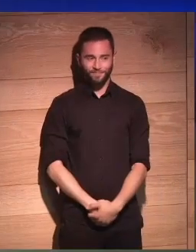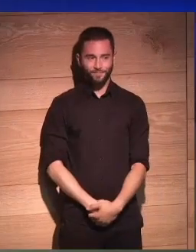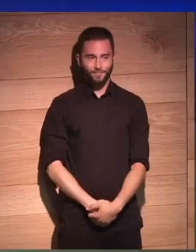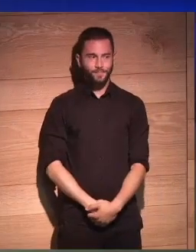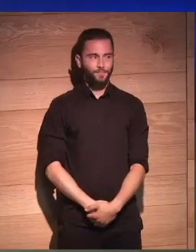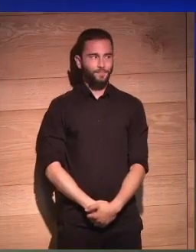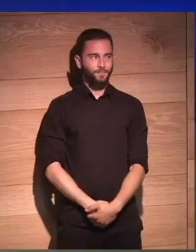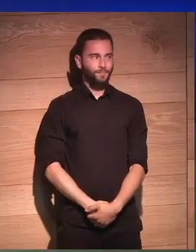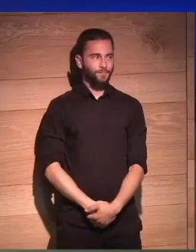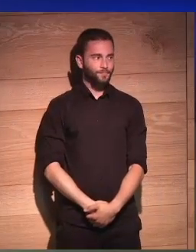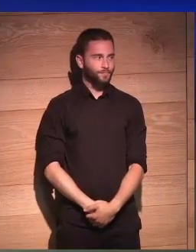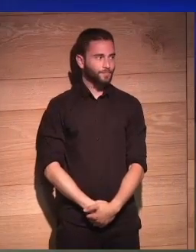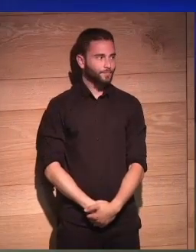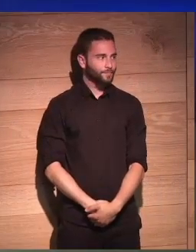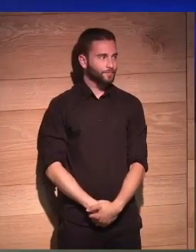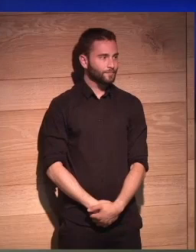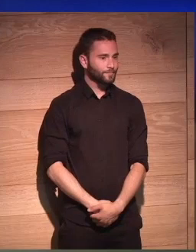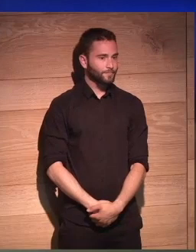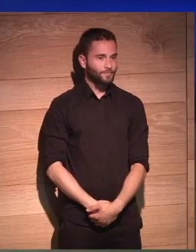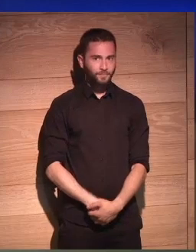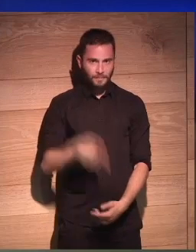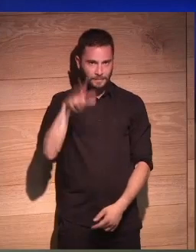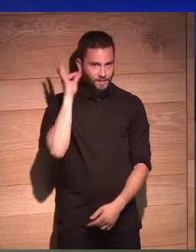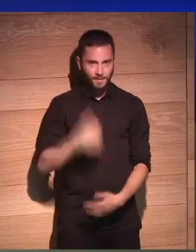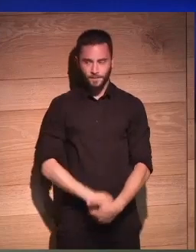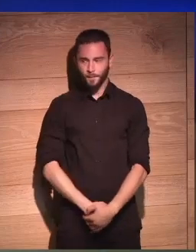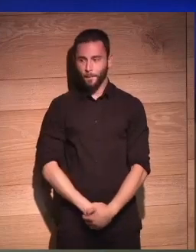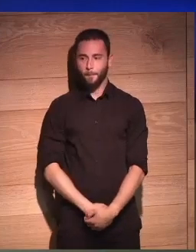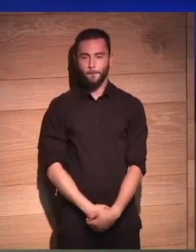Sí. Sí, primero había esta chica. Sí.